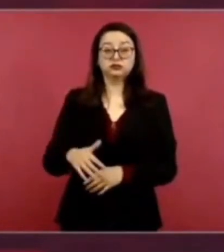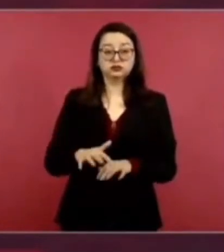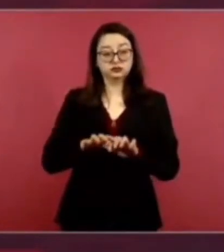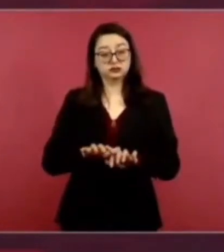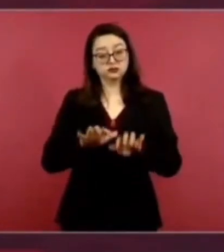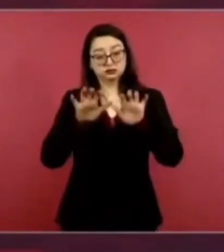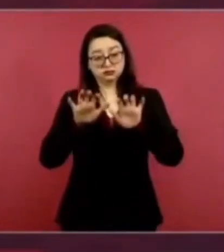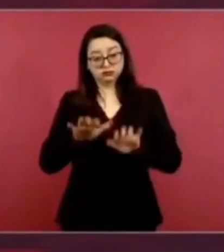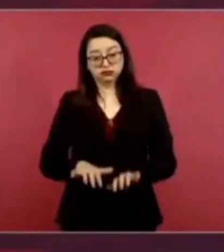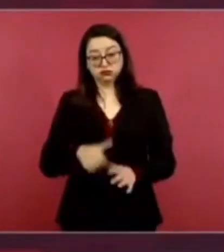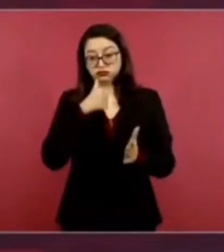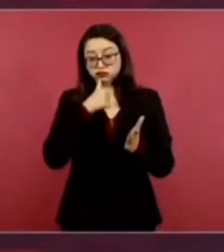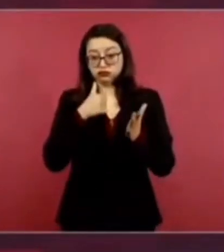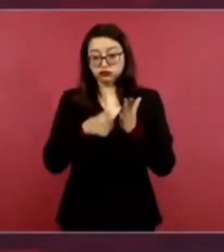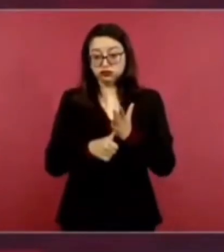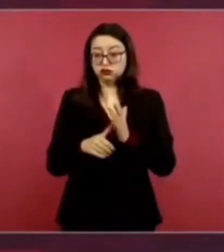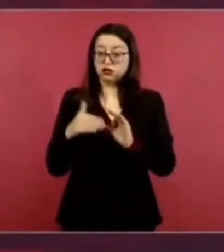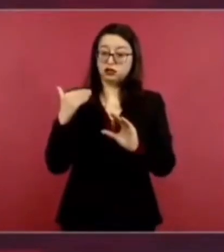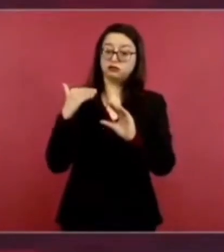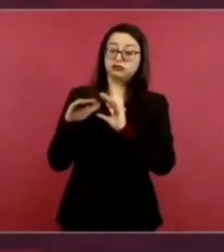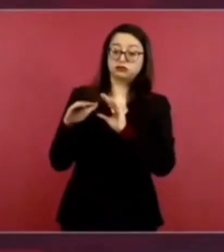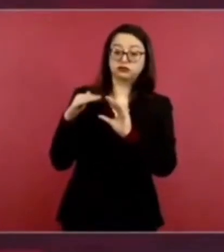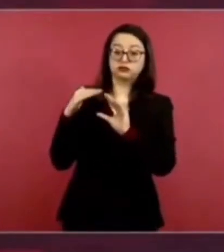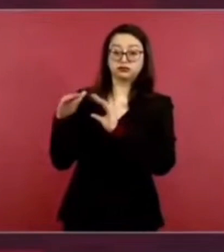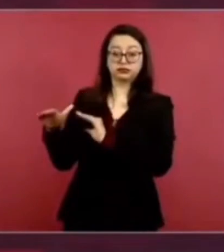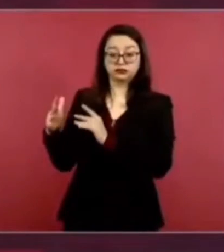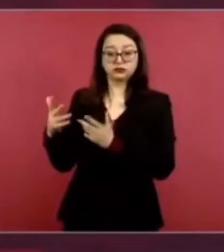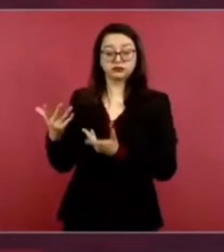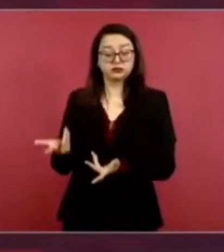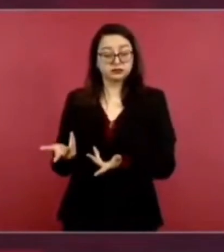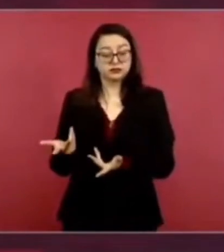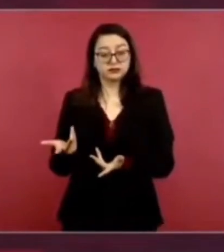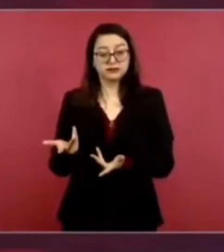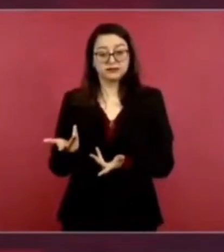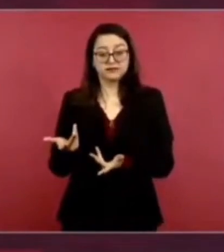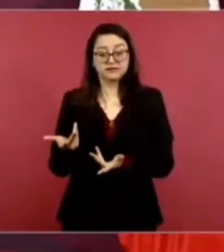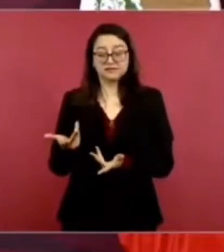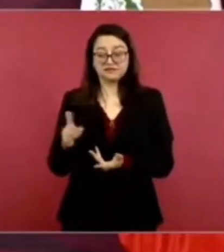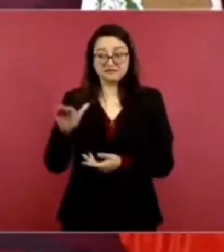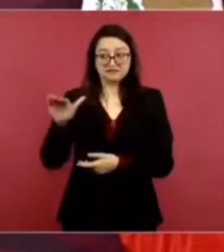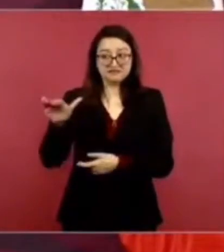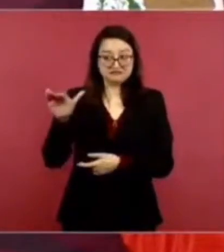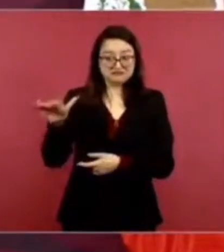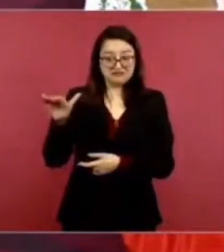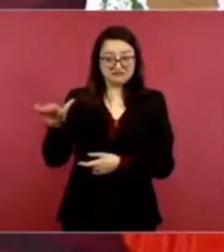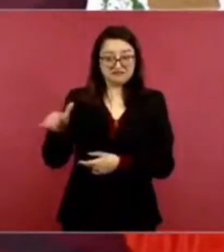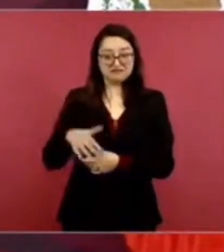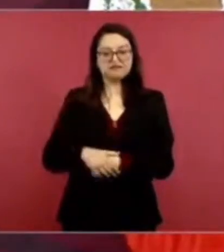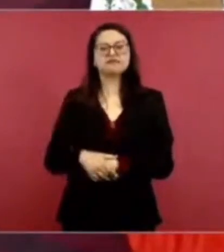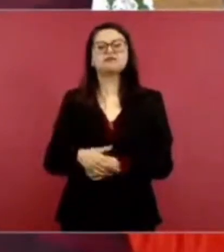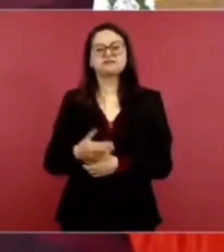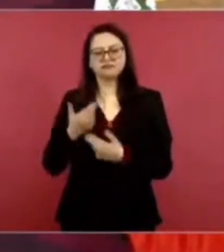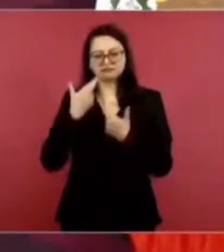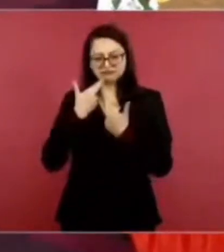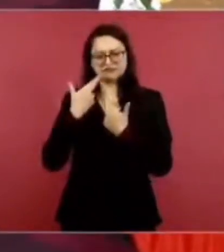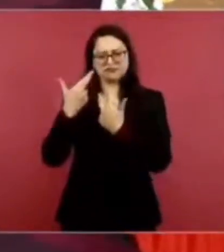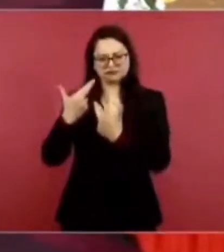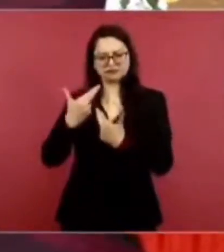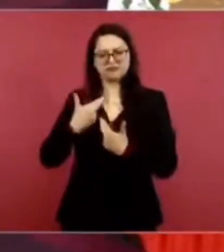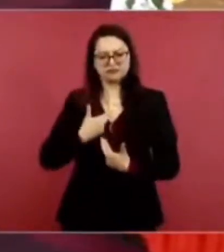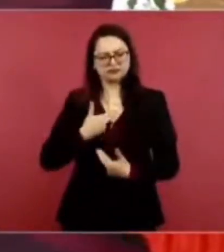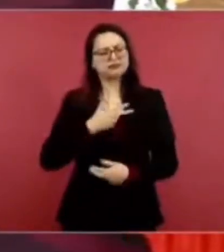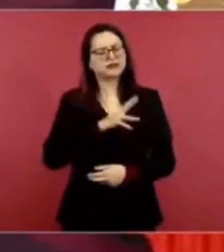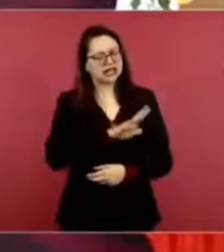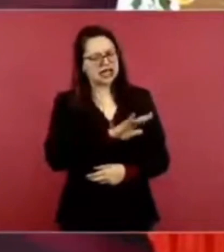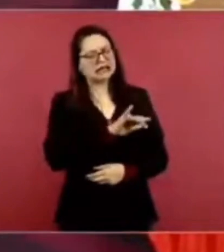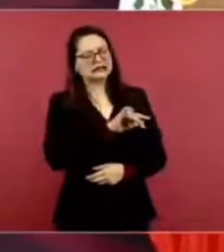eh ministros de Israel sobre lo mismo ha habido respuesta en el sentido de que van a